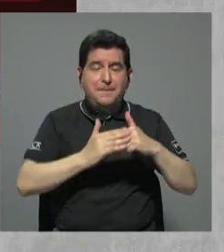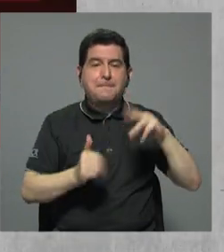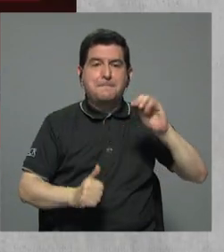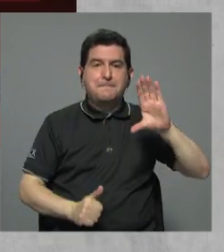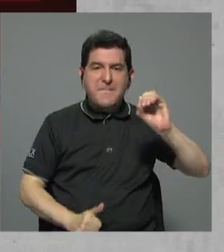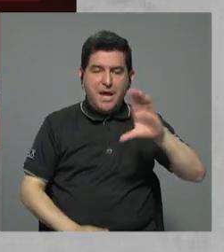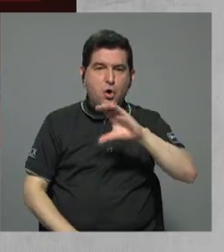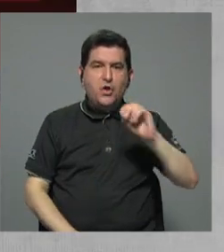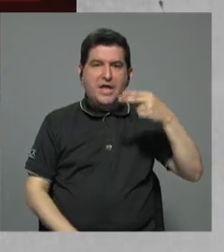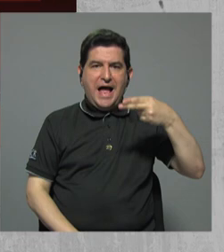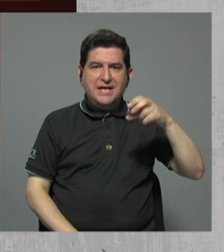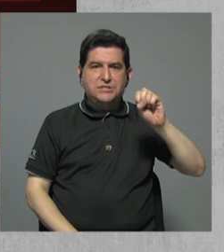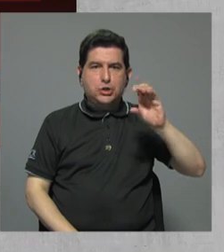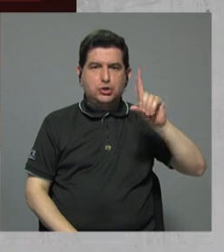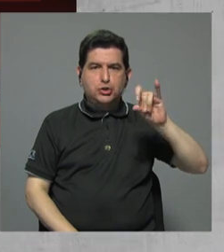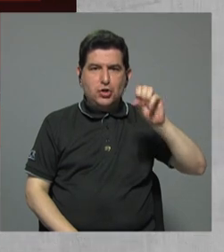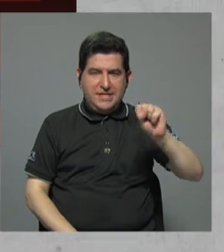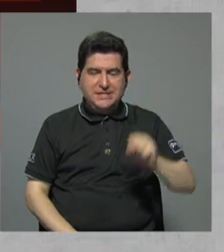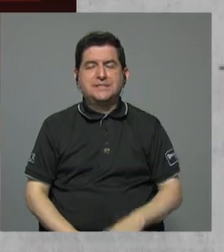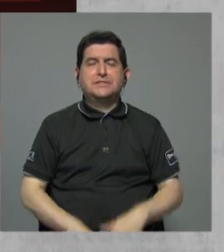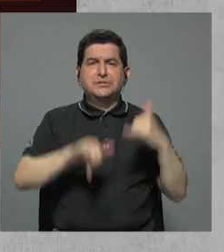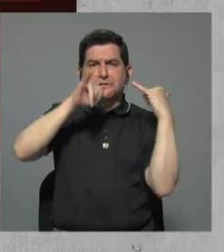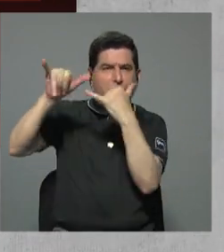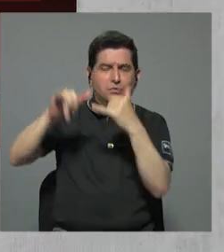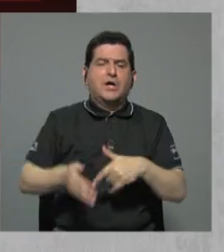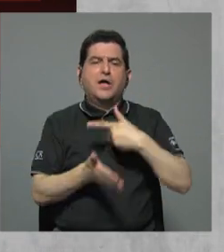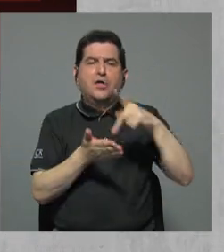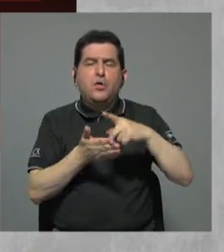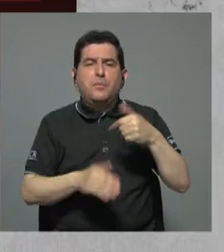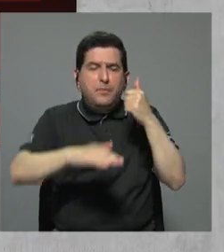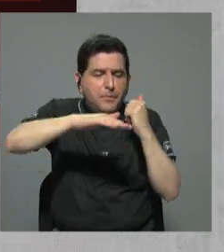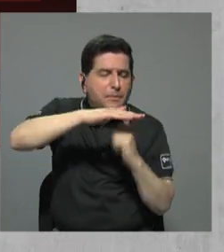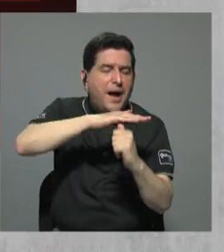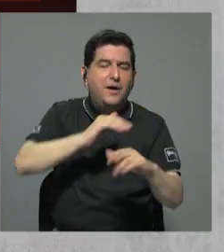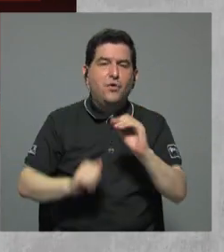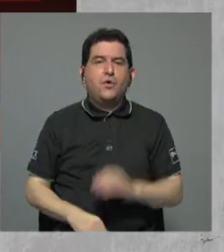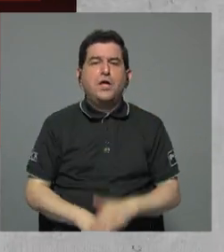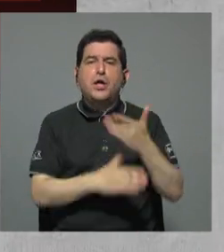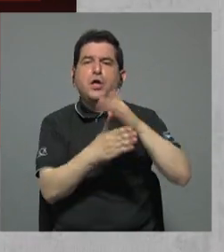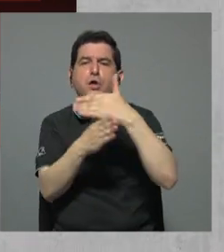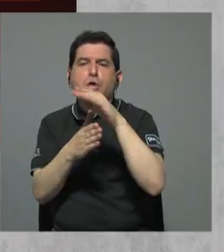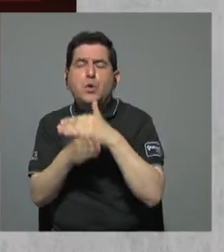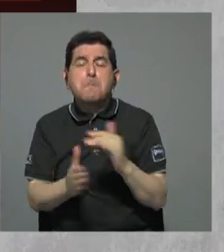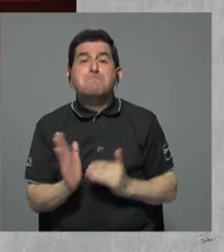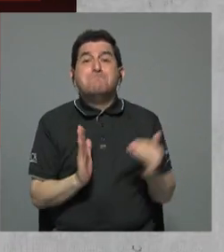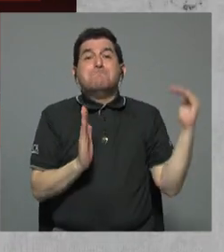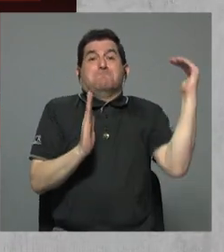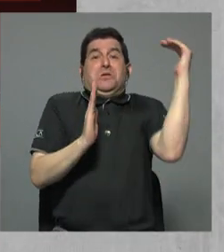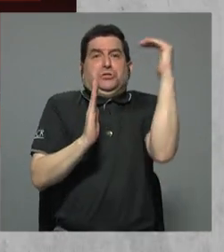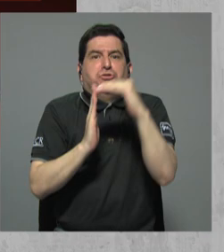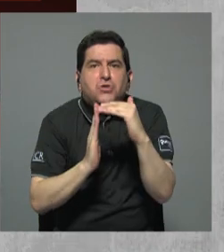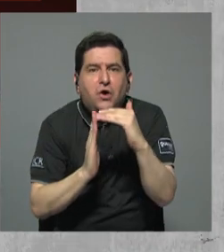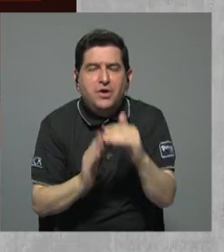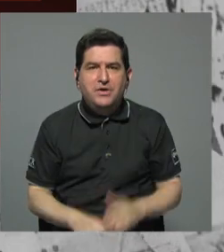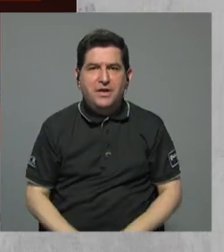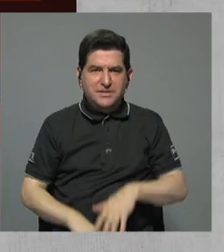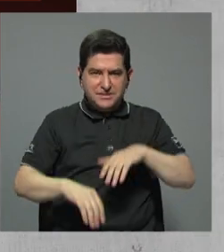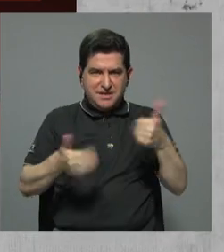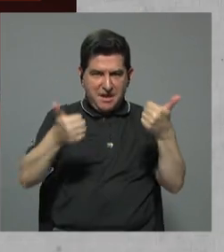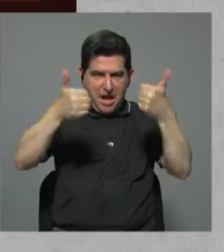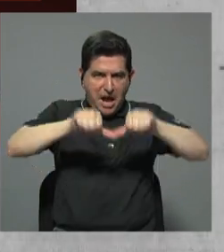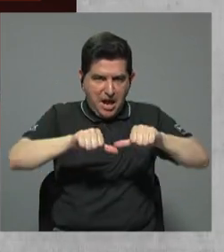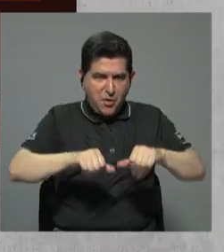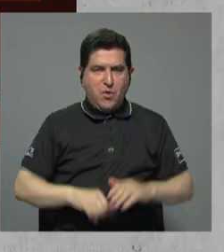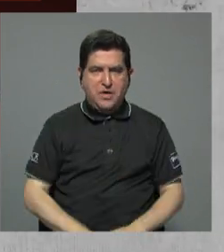y aché solís están siendo acusadas por el supuesto pago de sobornos y de repartirse sumas millonarias mediante acuerdos